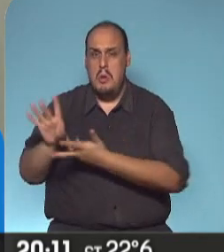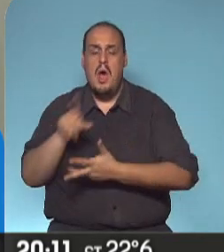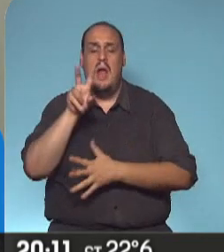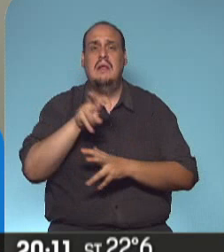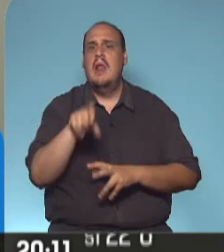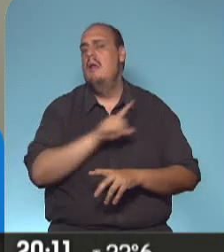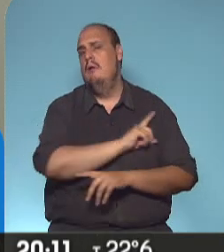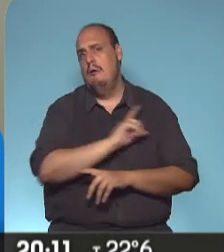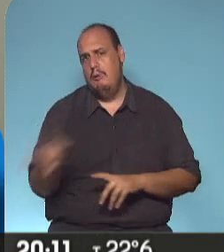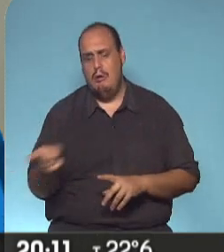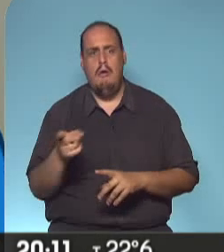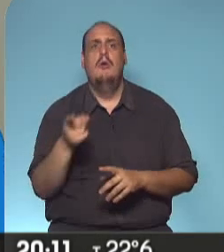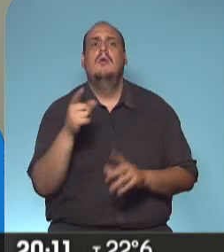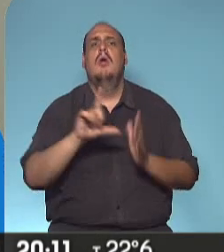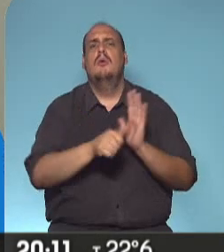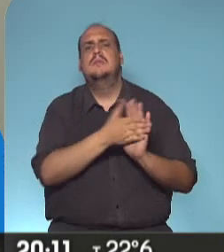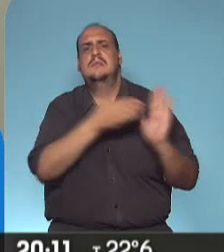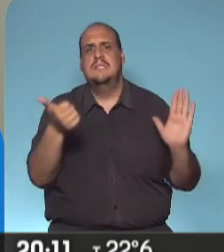impidiendo desalojos